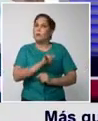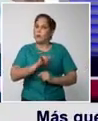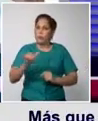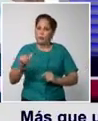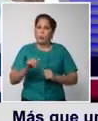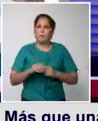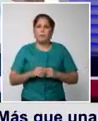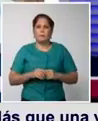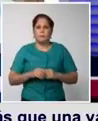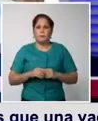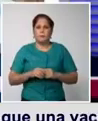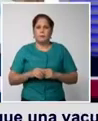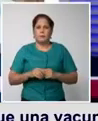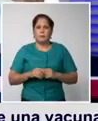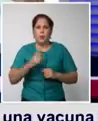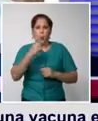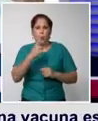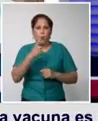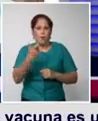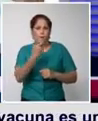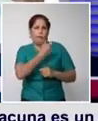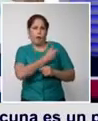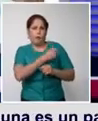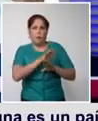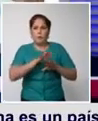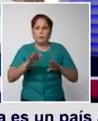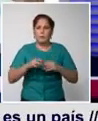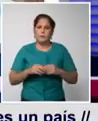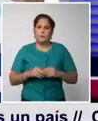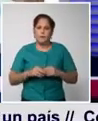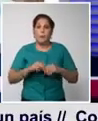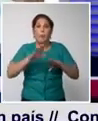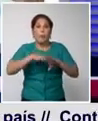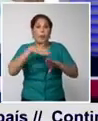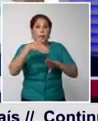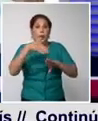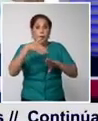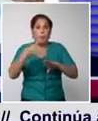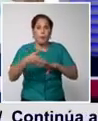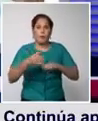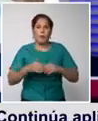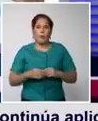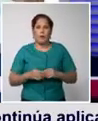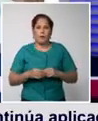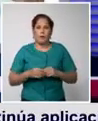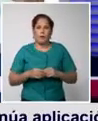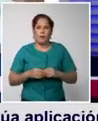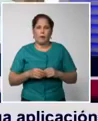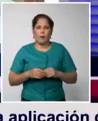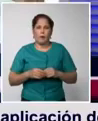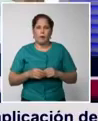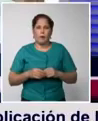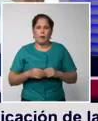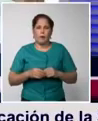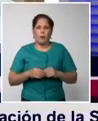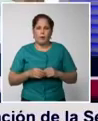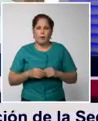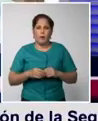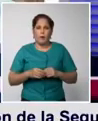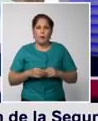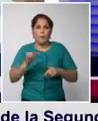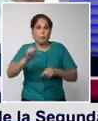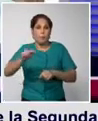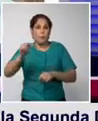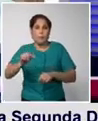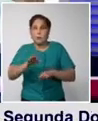con la aplicación de una sola dosis, y como te mencionaba al inicio, incluso en voluntarios convalecientes que